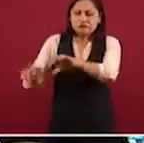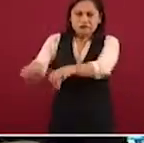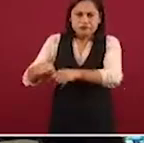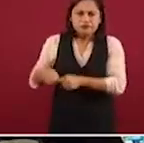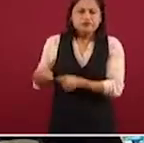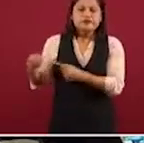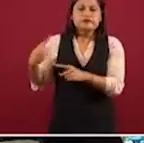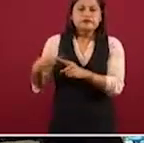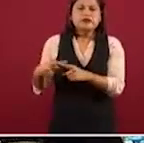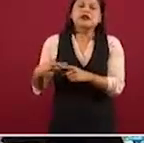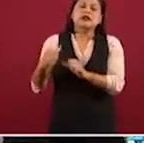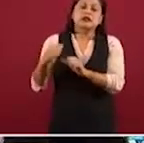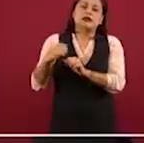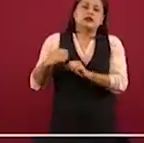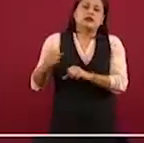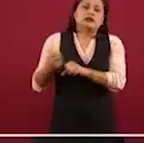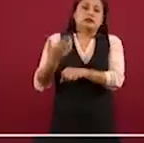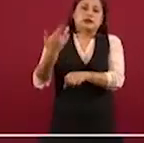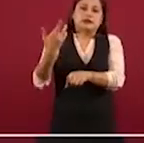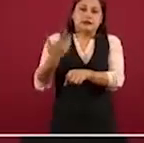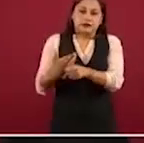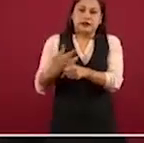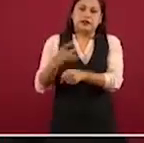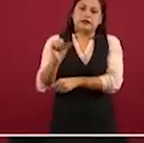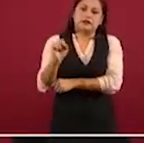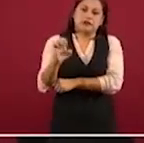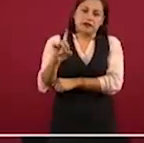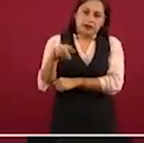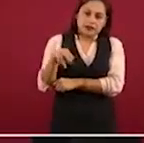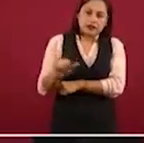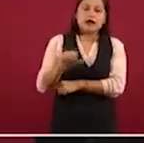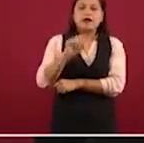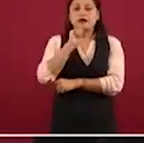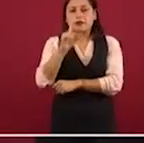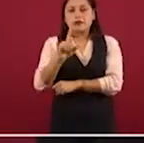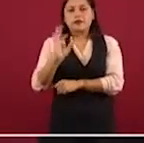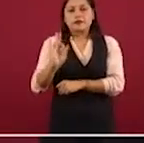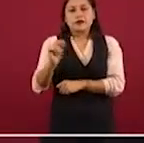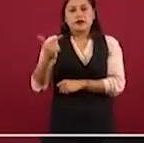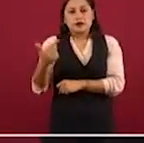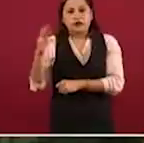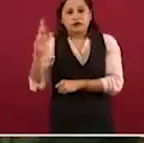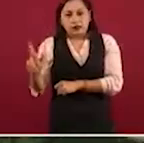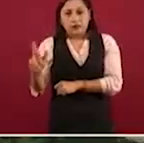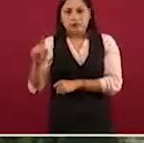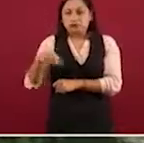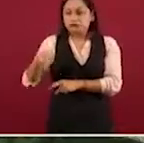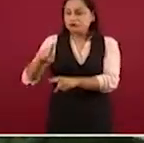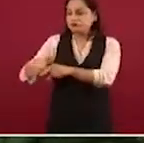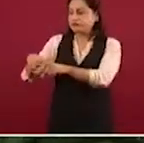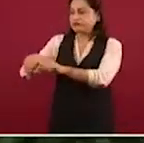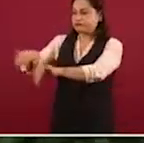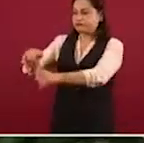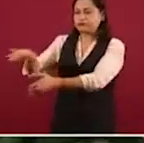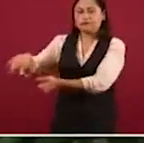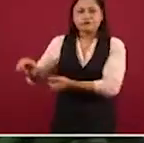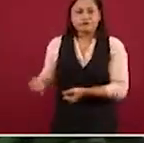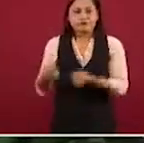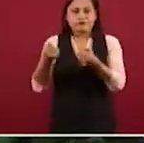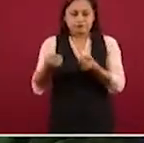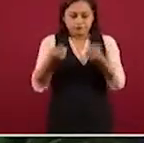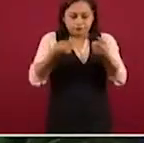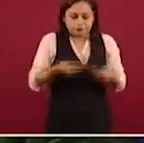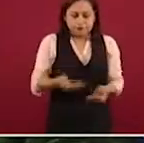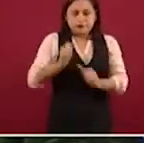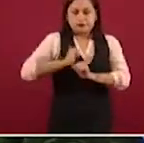todos está destruyendo en ninguna es la vamos a utilizar es van a ser jueves fueron retiradas